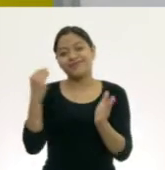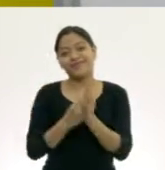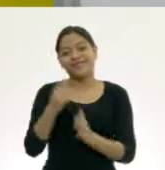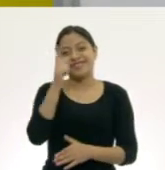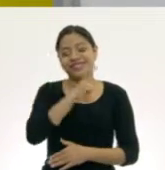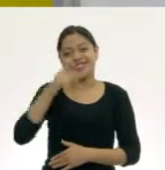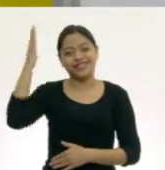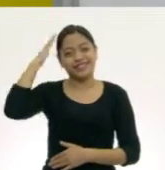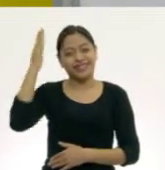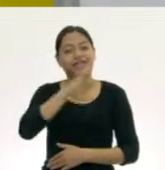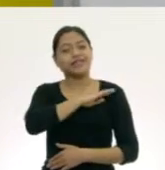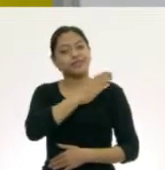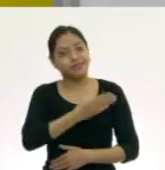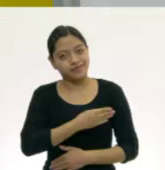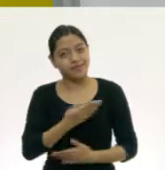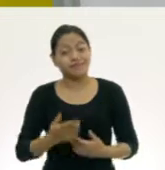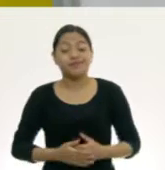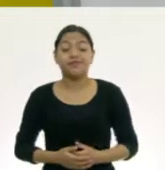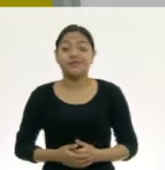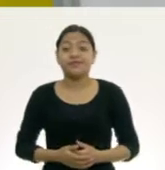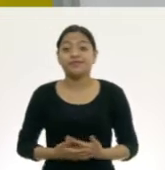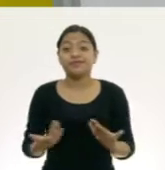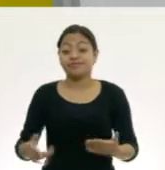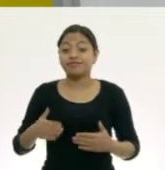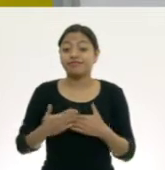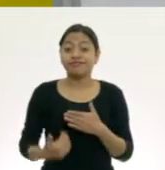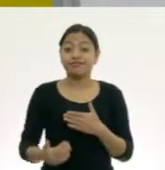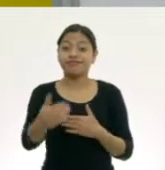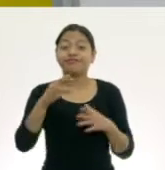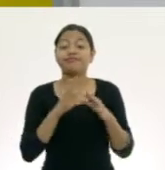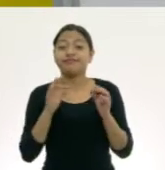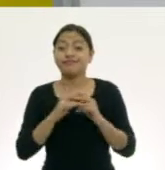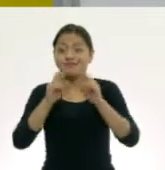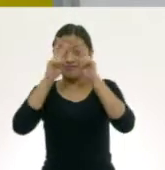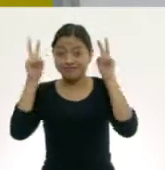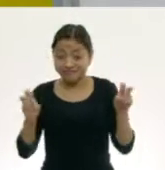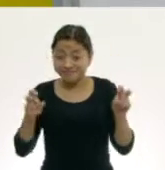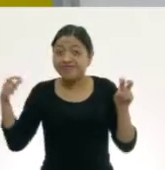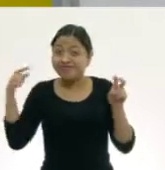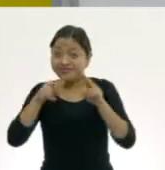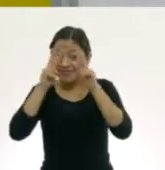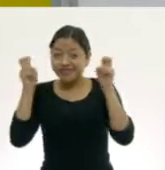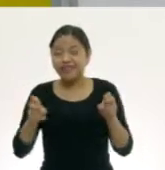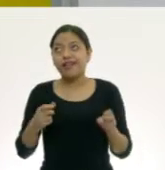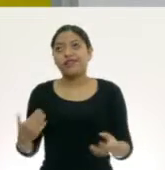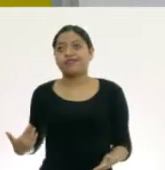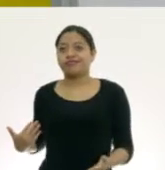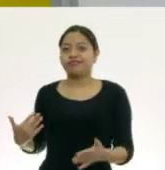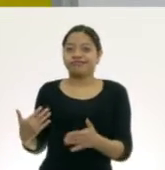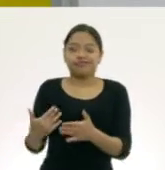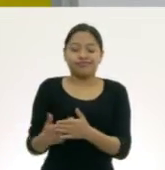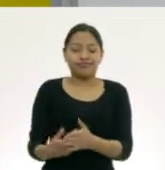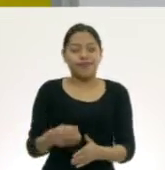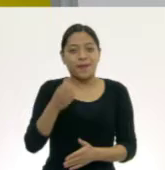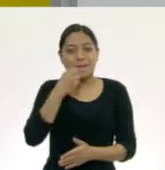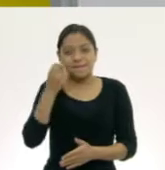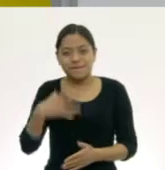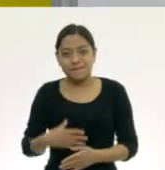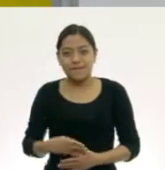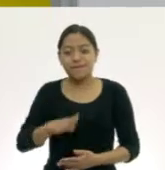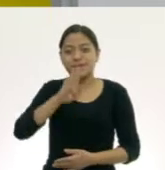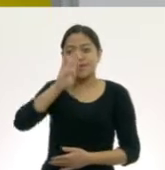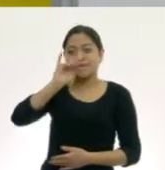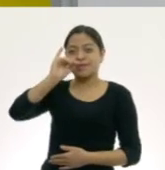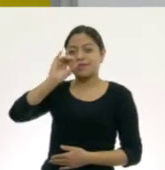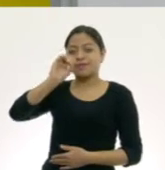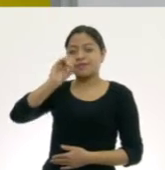materna español, porque vamos a seguir con un tema que de verdad nos ha apasionado en esta semana y es la